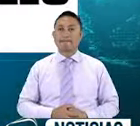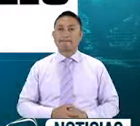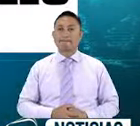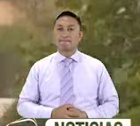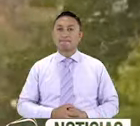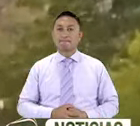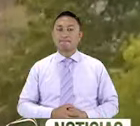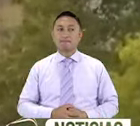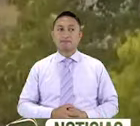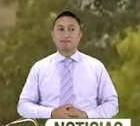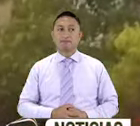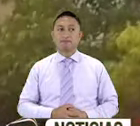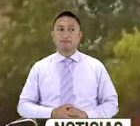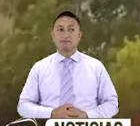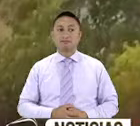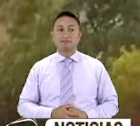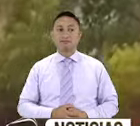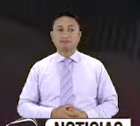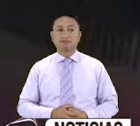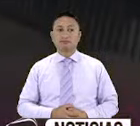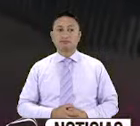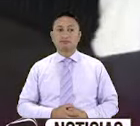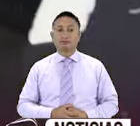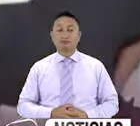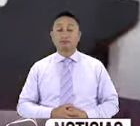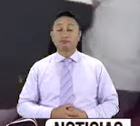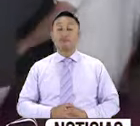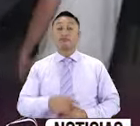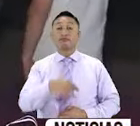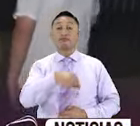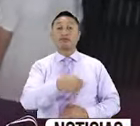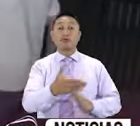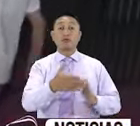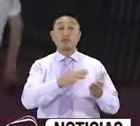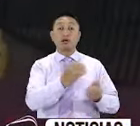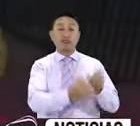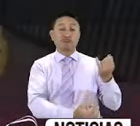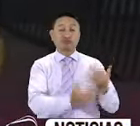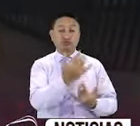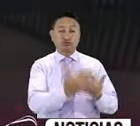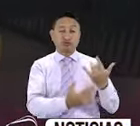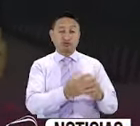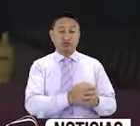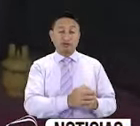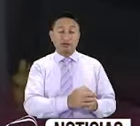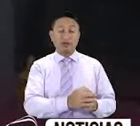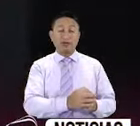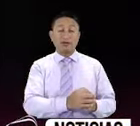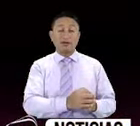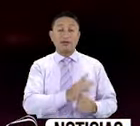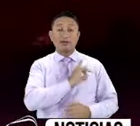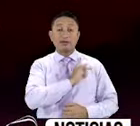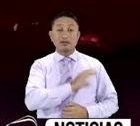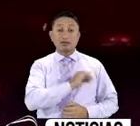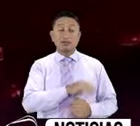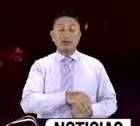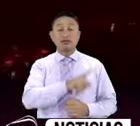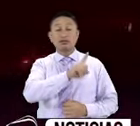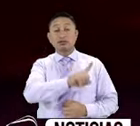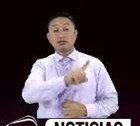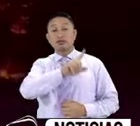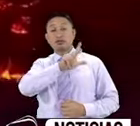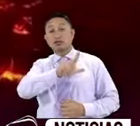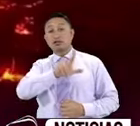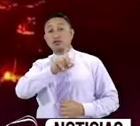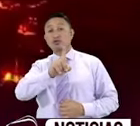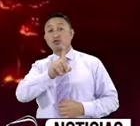La cifra de fallecidos a causa de los incendios en la región de Valparaíso, en Chile, se mantiene en 131. Así lo informó el Servicio Médico Legal